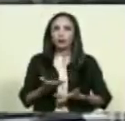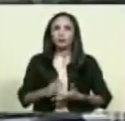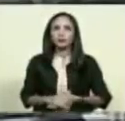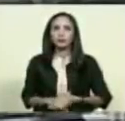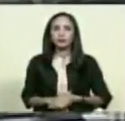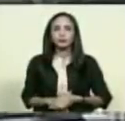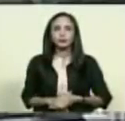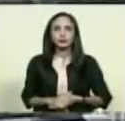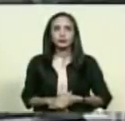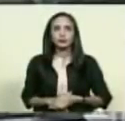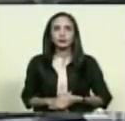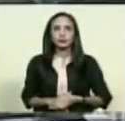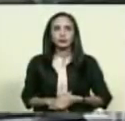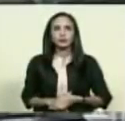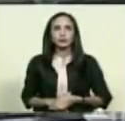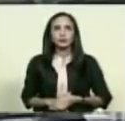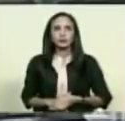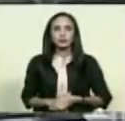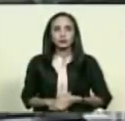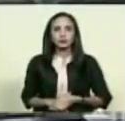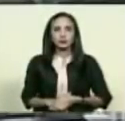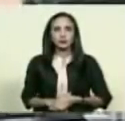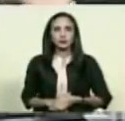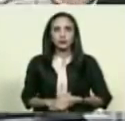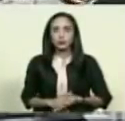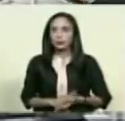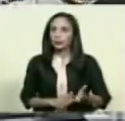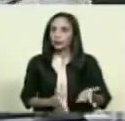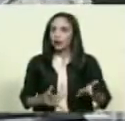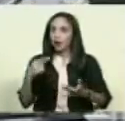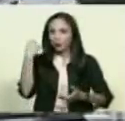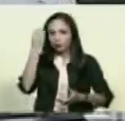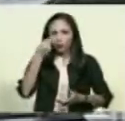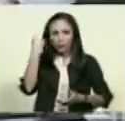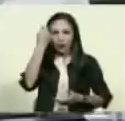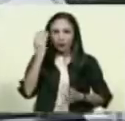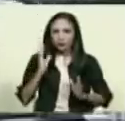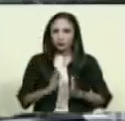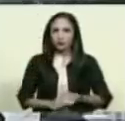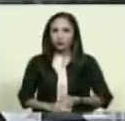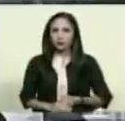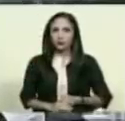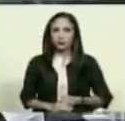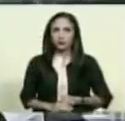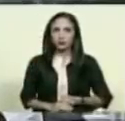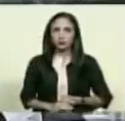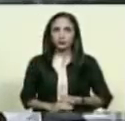día se los cuento. Pero imagínenselo, el rey de la isla solitaria no va a ser rey.